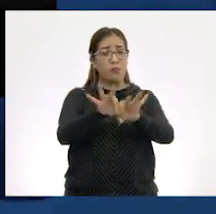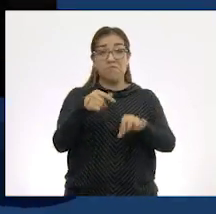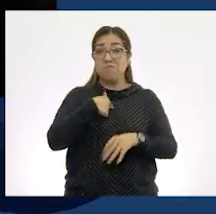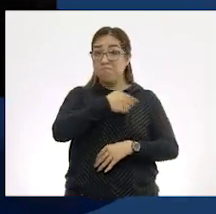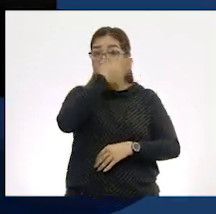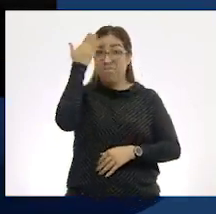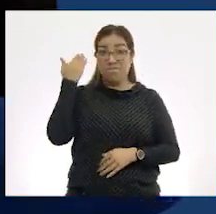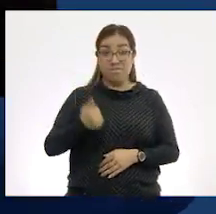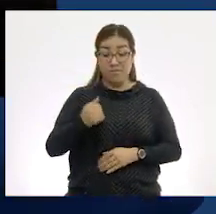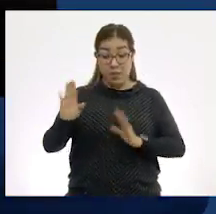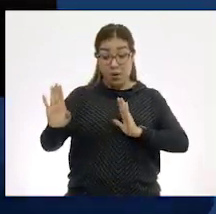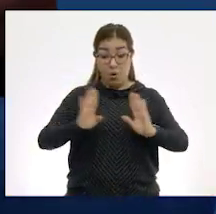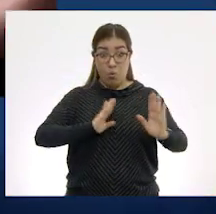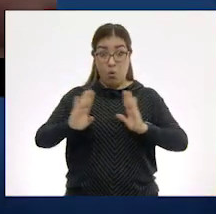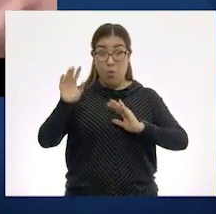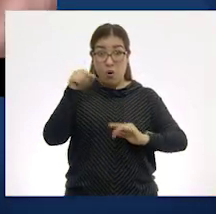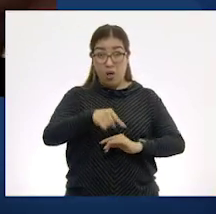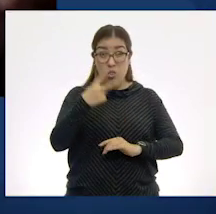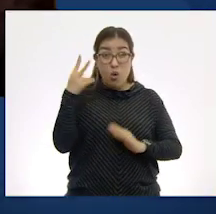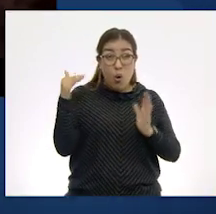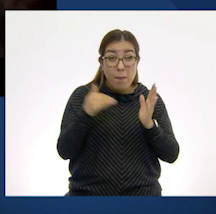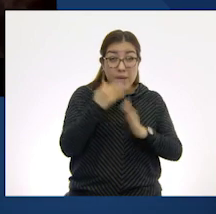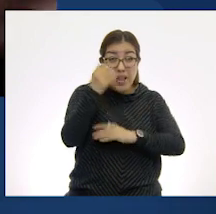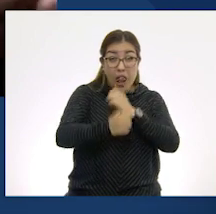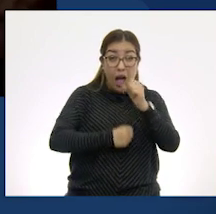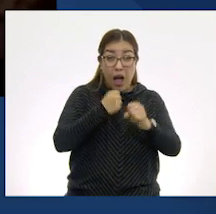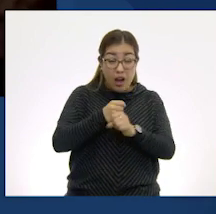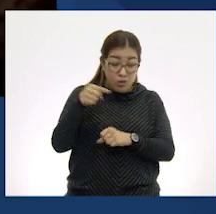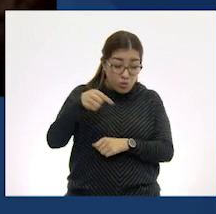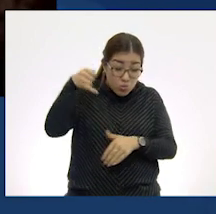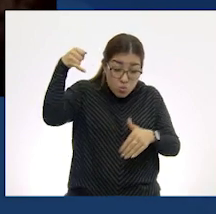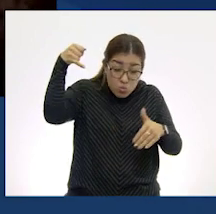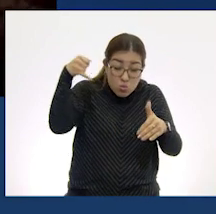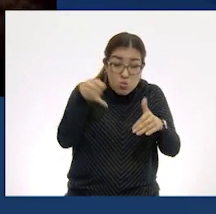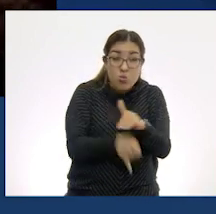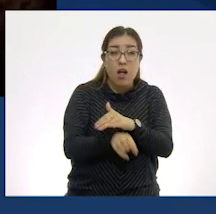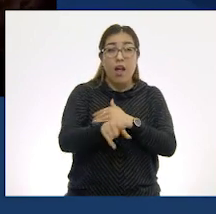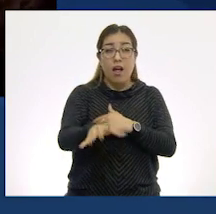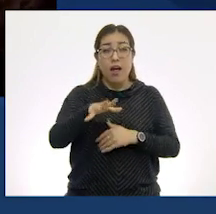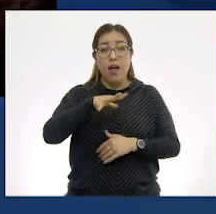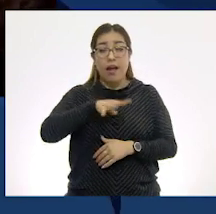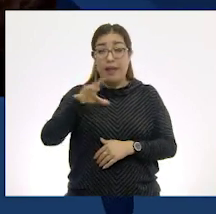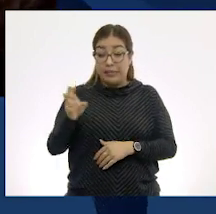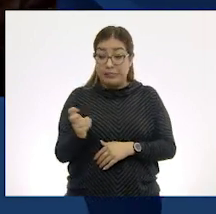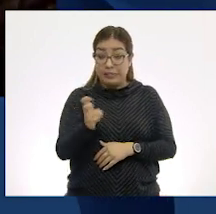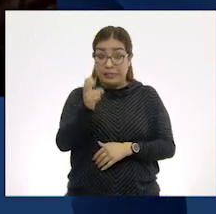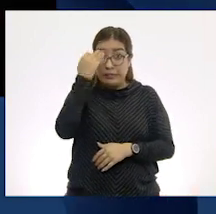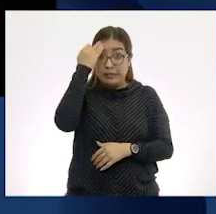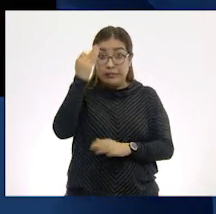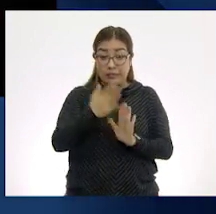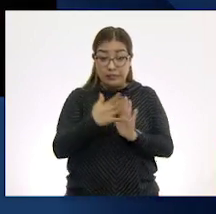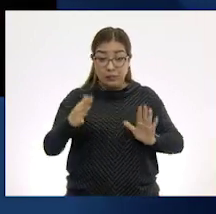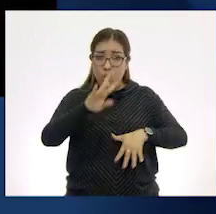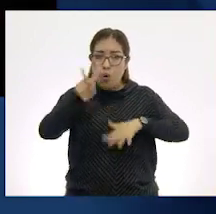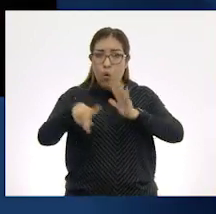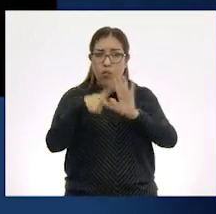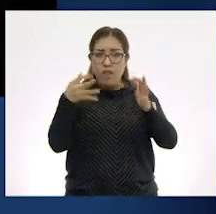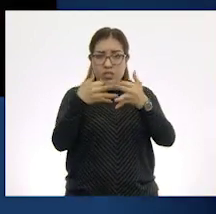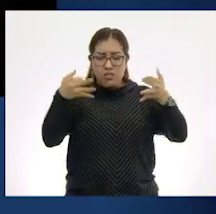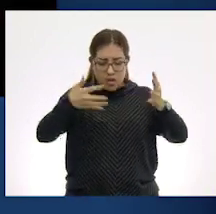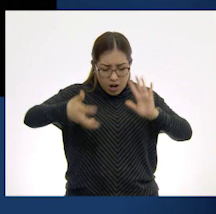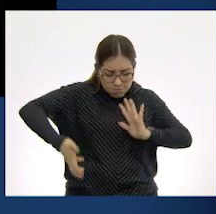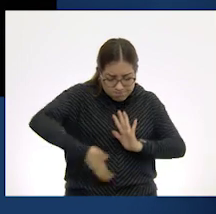Los guerreros habían estado durante más de 2000 años en el inframundo, y en ese momento resurgieron de la tierra, como el ave